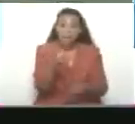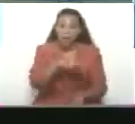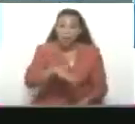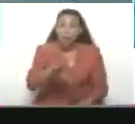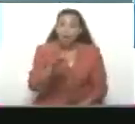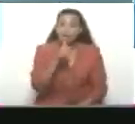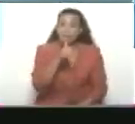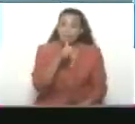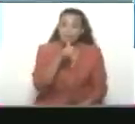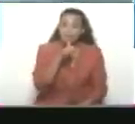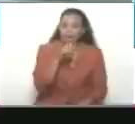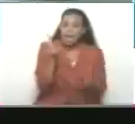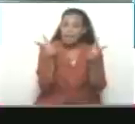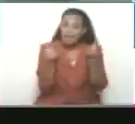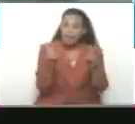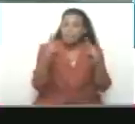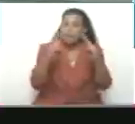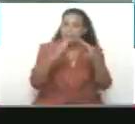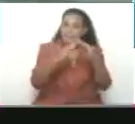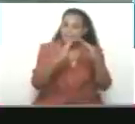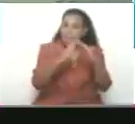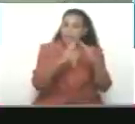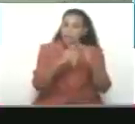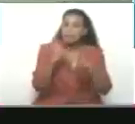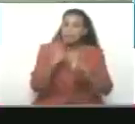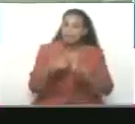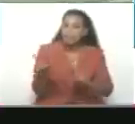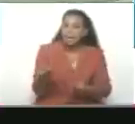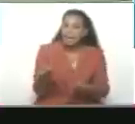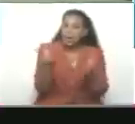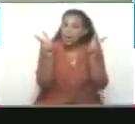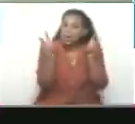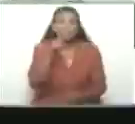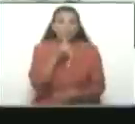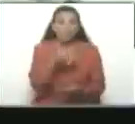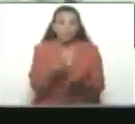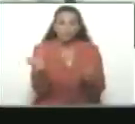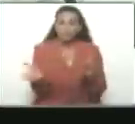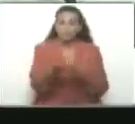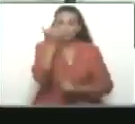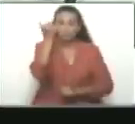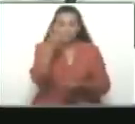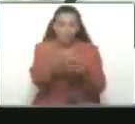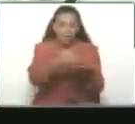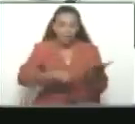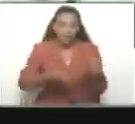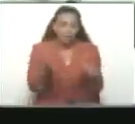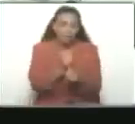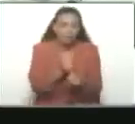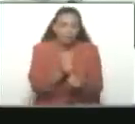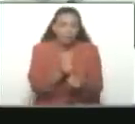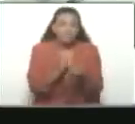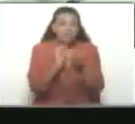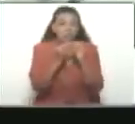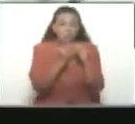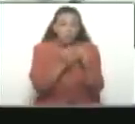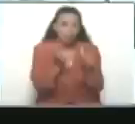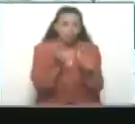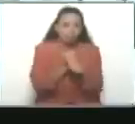gran noticia en materia vivienda pero en materia de salud se